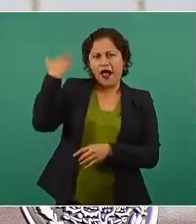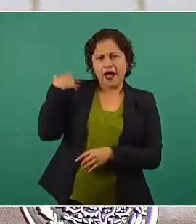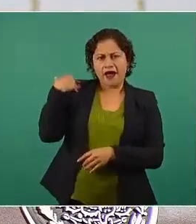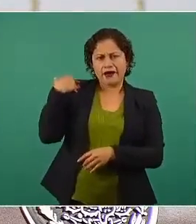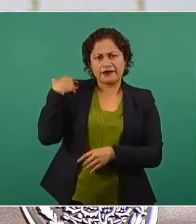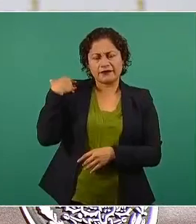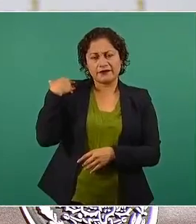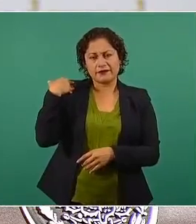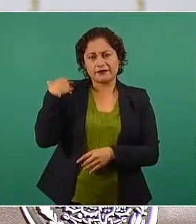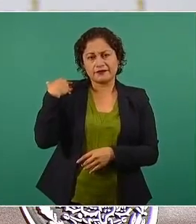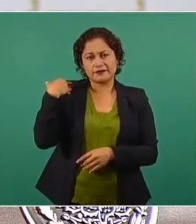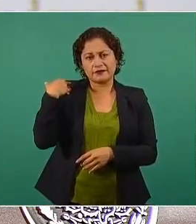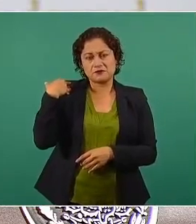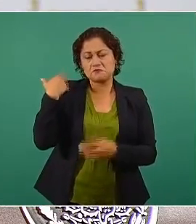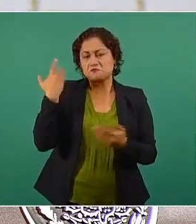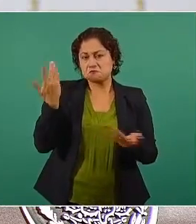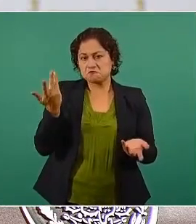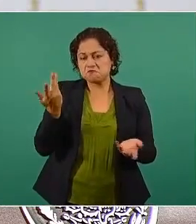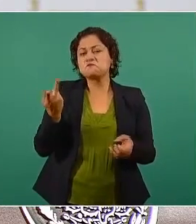intervenían